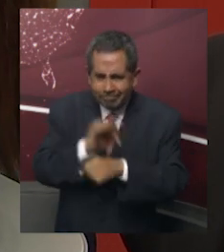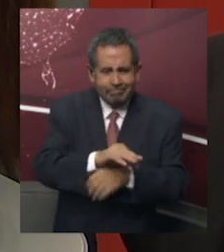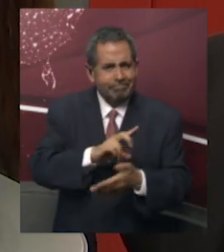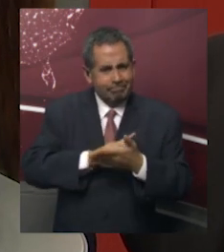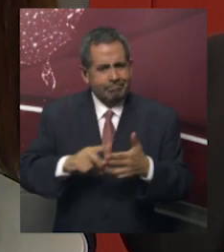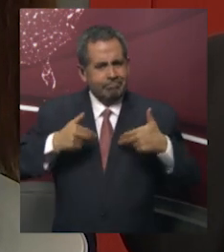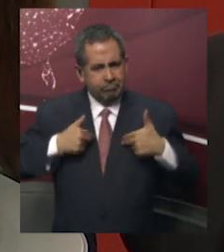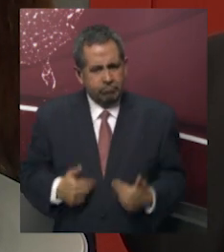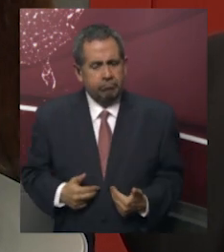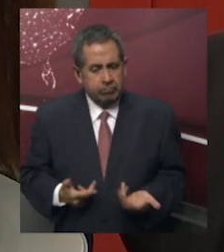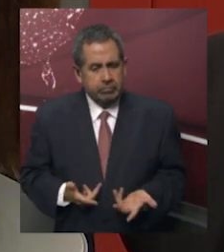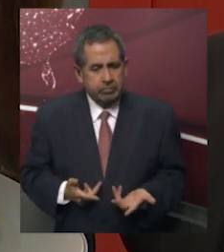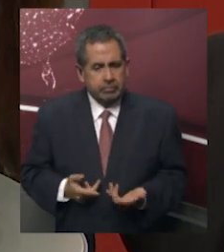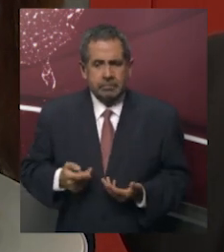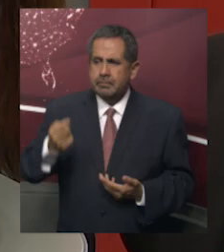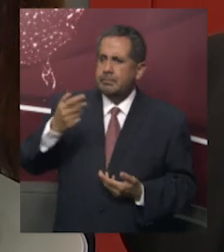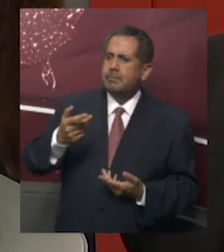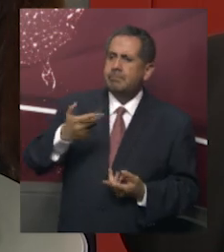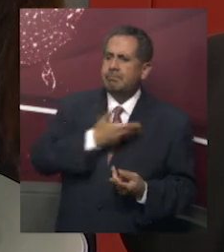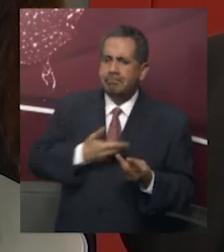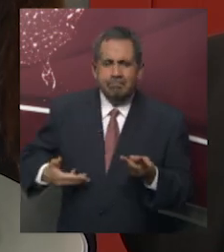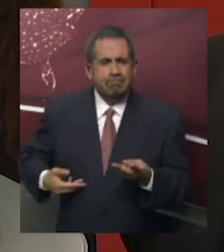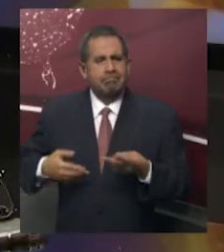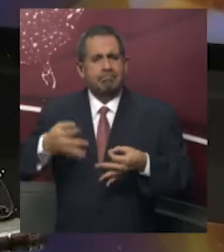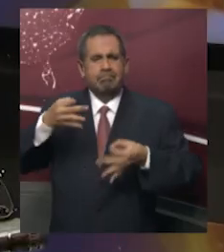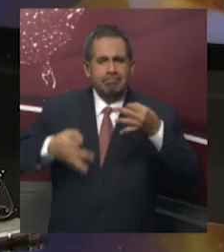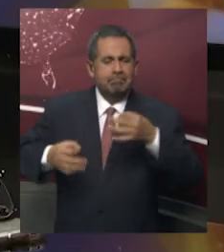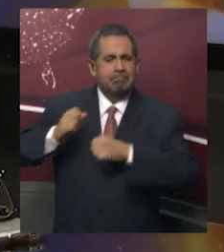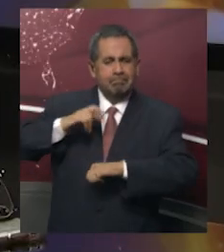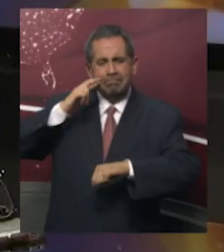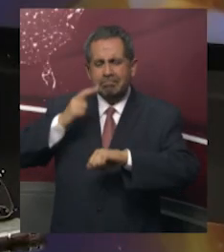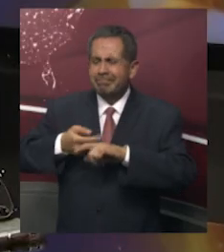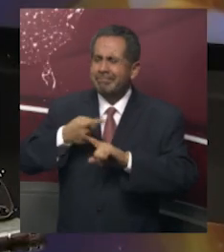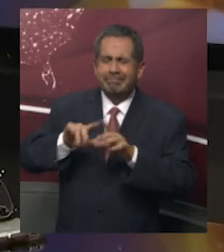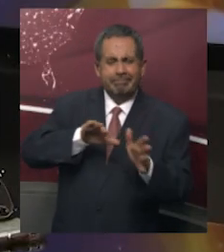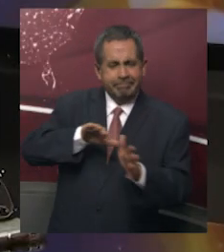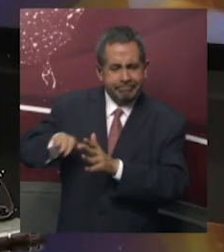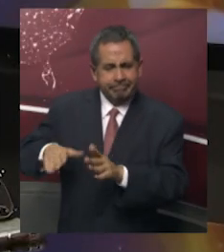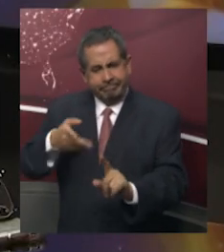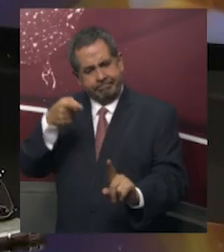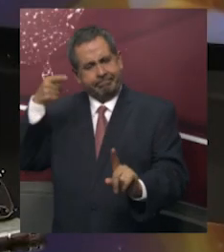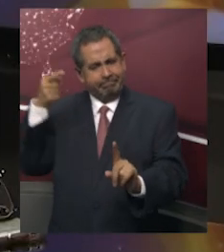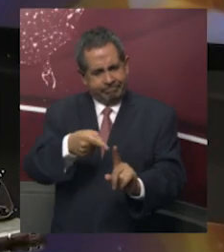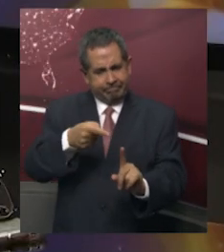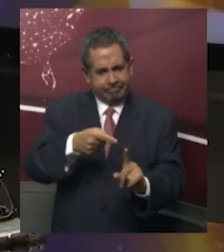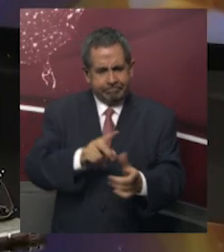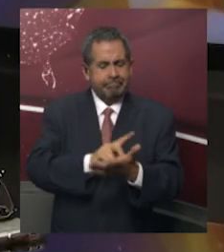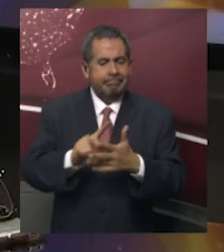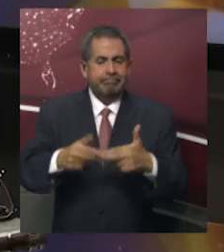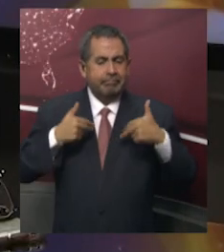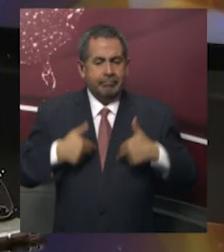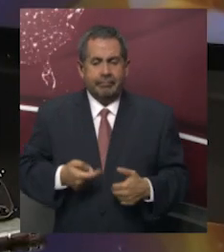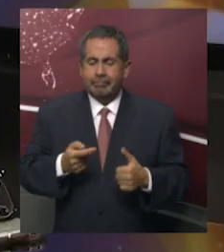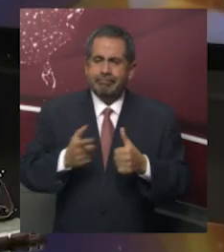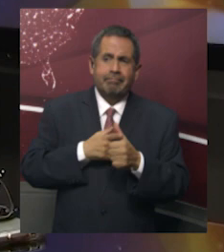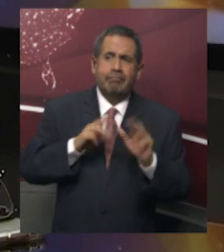tonos presidenciales o de primer ministro. La defensa, la promoción y el respeto de los derechos humanos es un